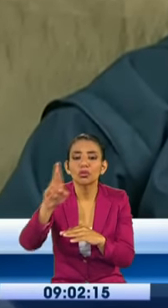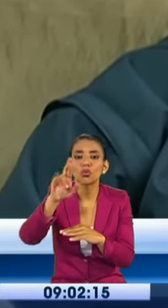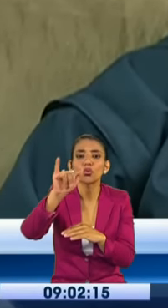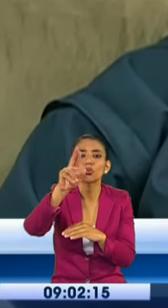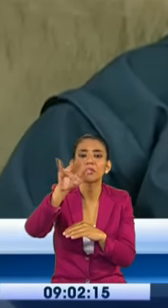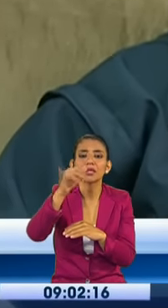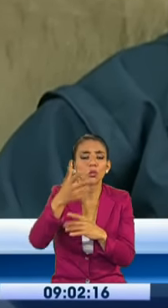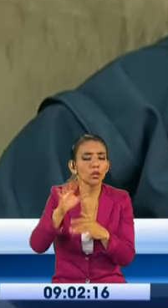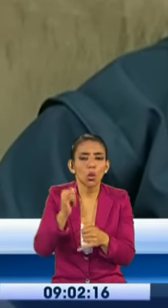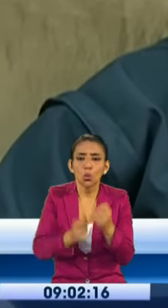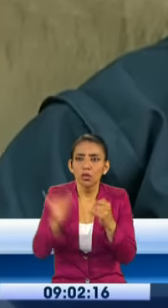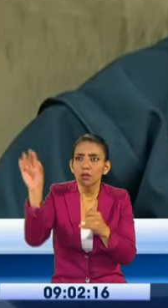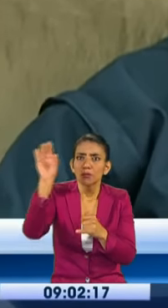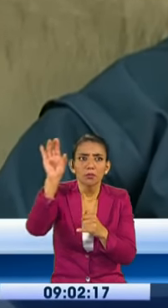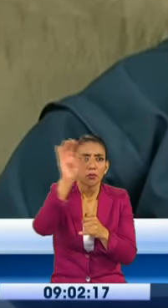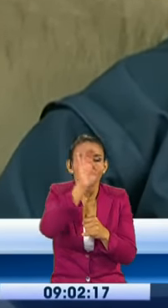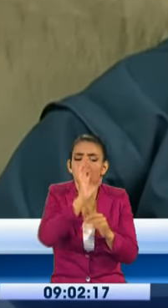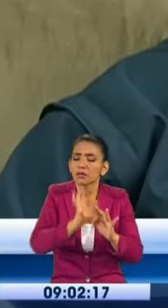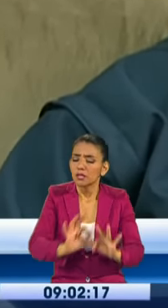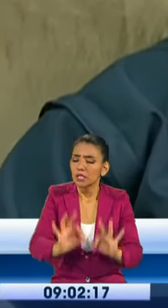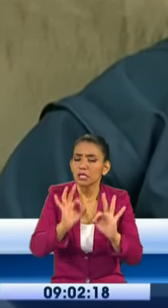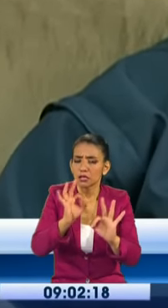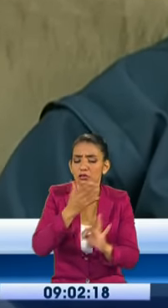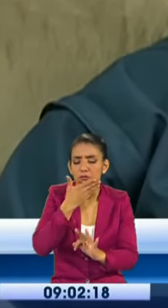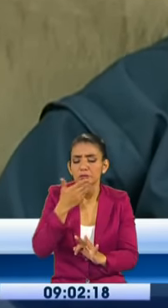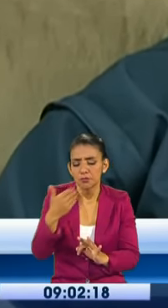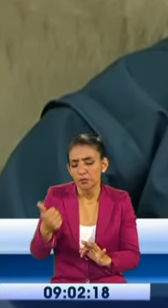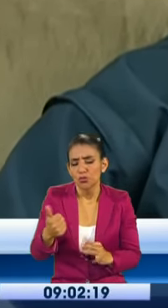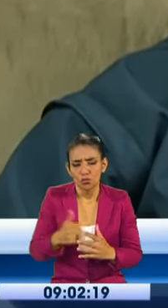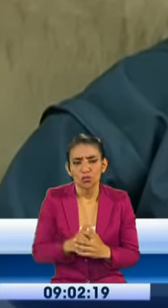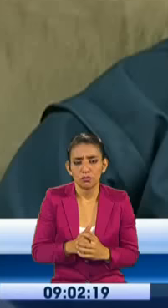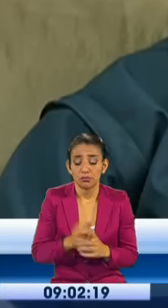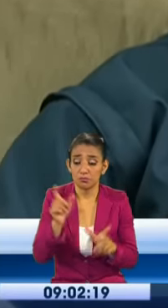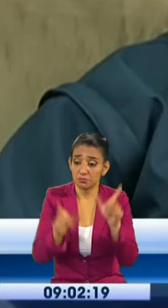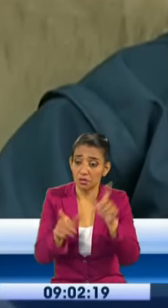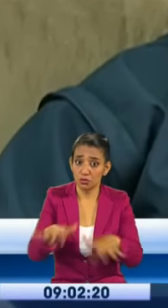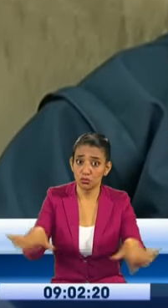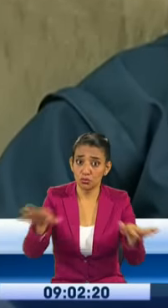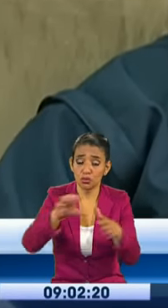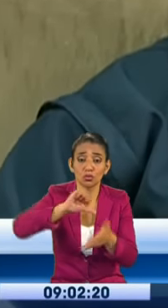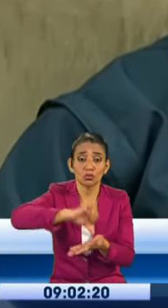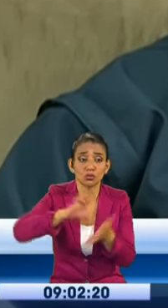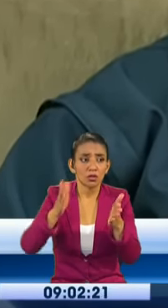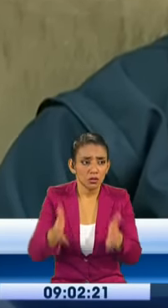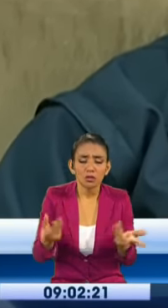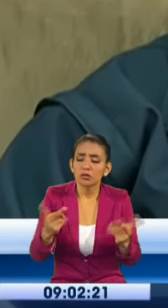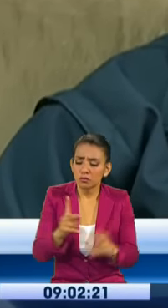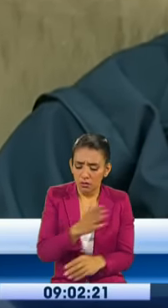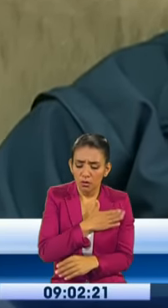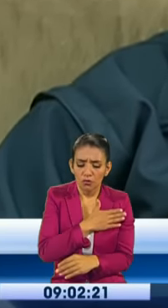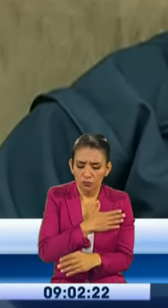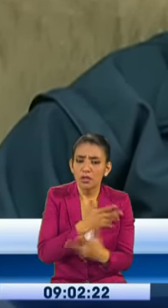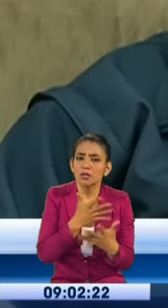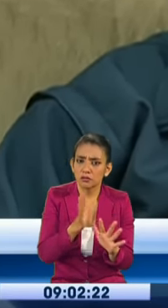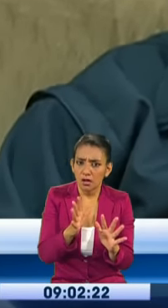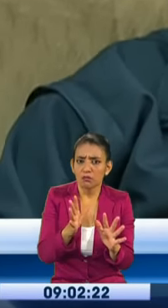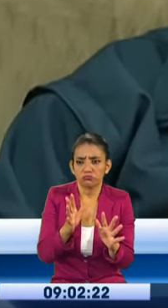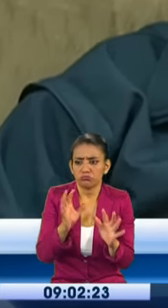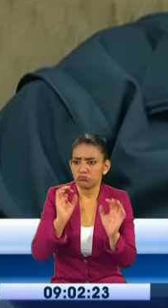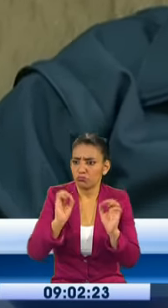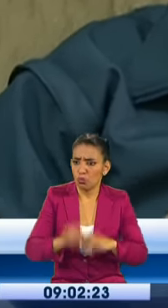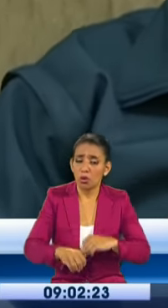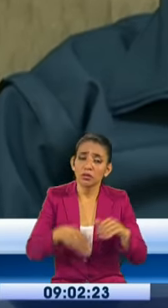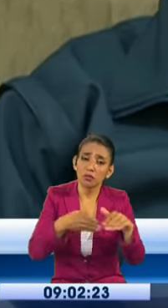últimas sirenas. Es decir, estamos mejor preparados. Las personas, los ciudadanos, han recobrado la confianza y